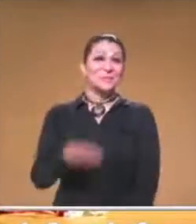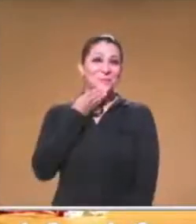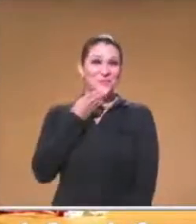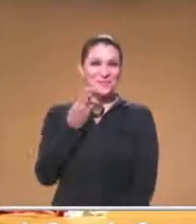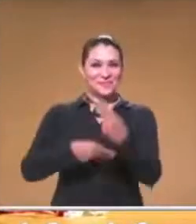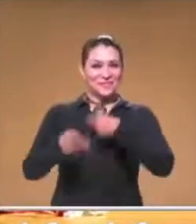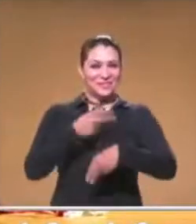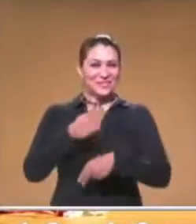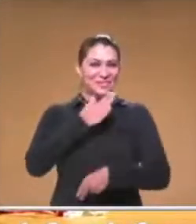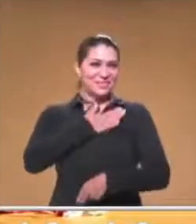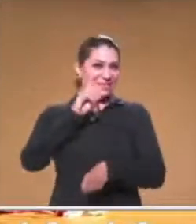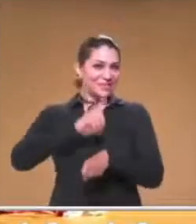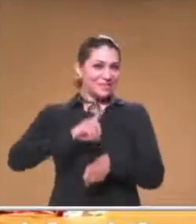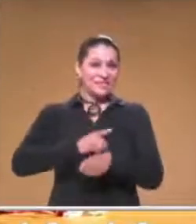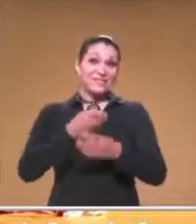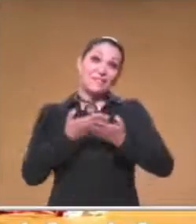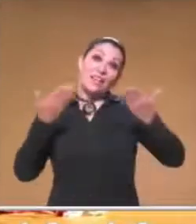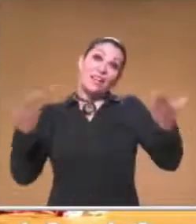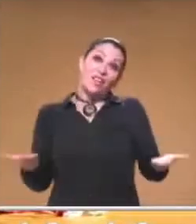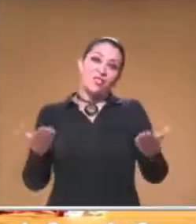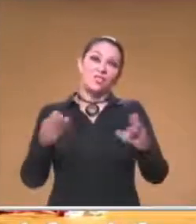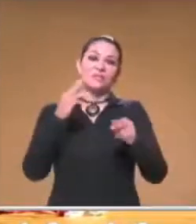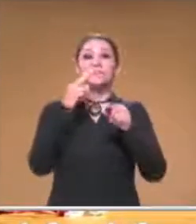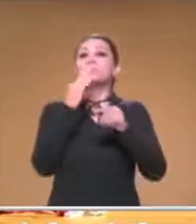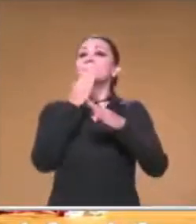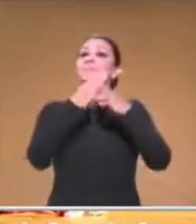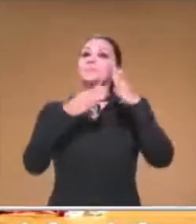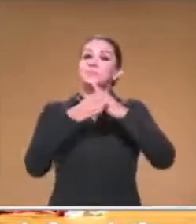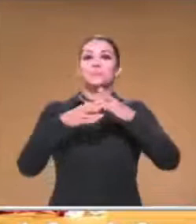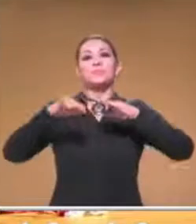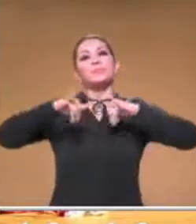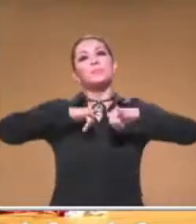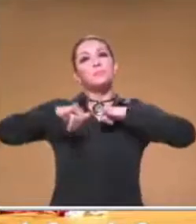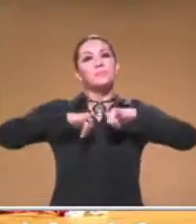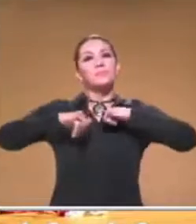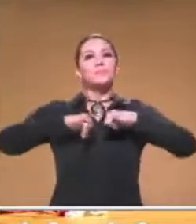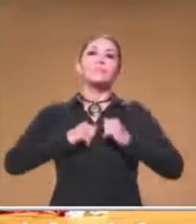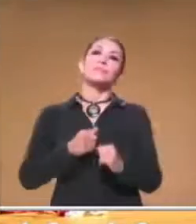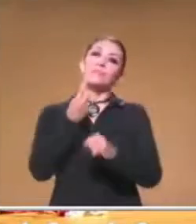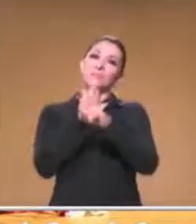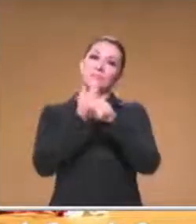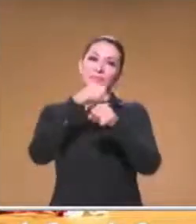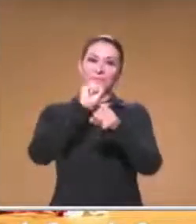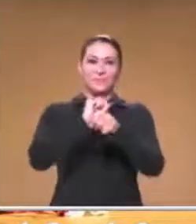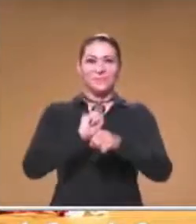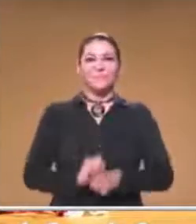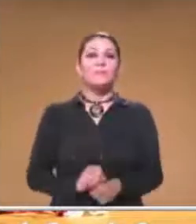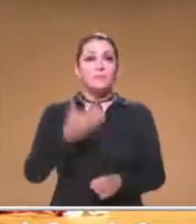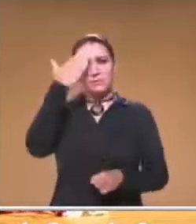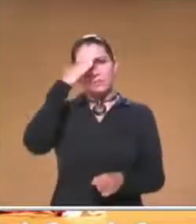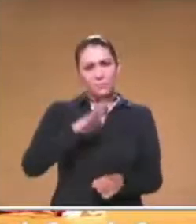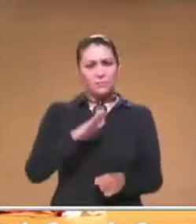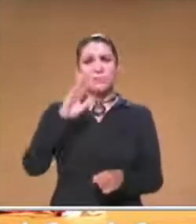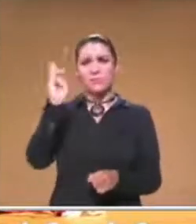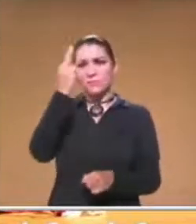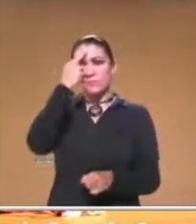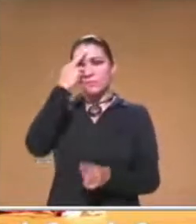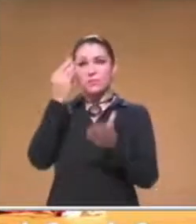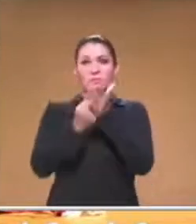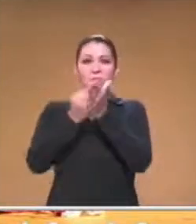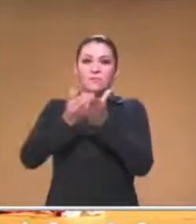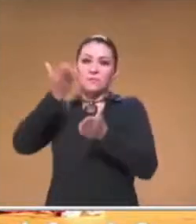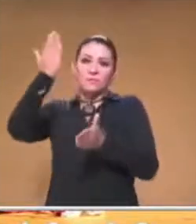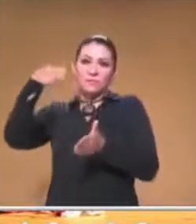Bienvenidos, buenos días. Estamos ahora en la sesión de Geografía, primer grado de secundaria. Ya saben que es un repaso.